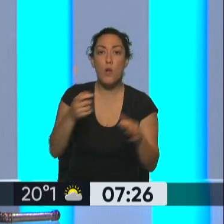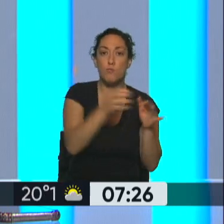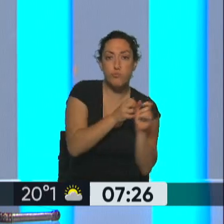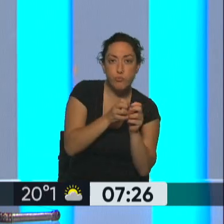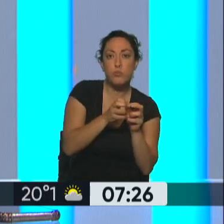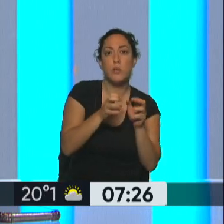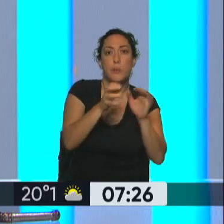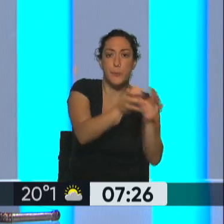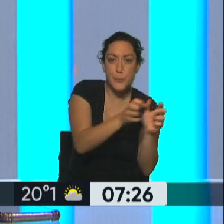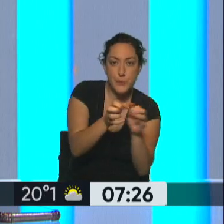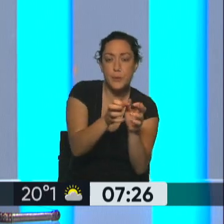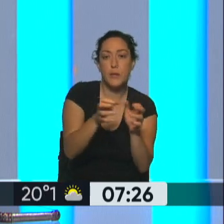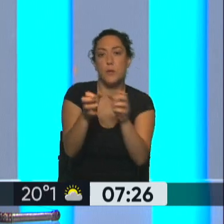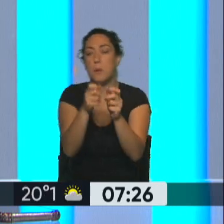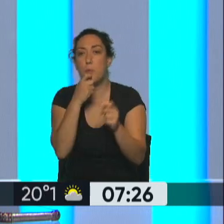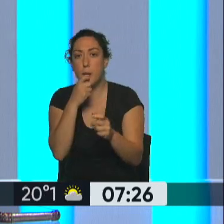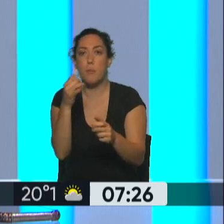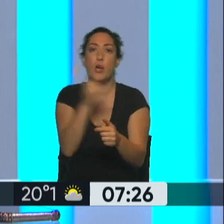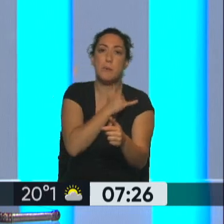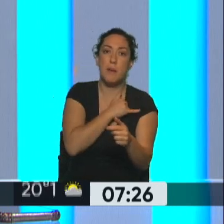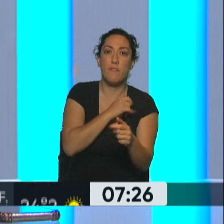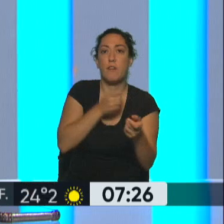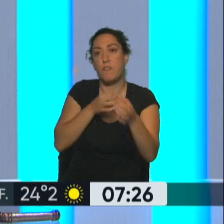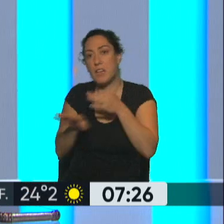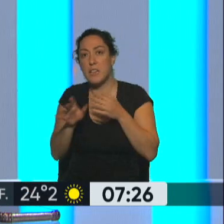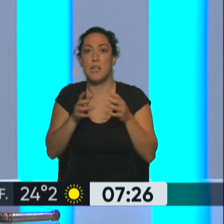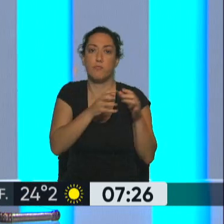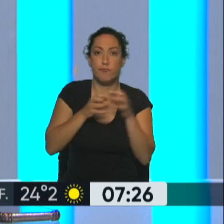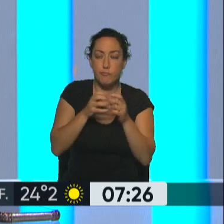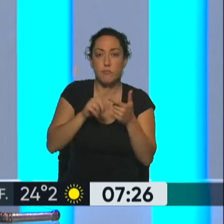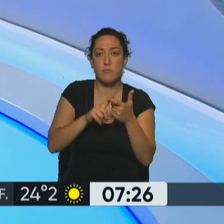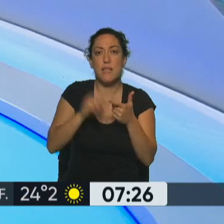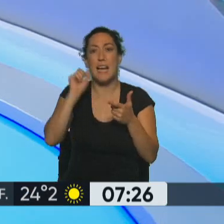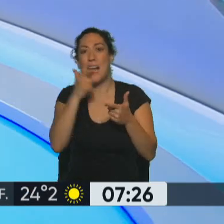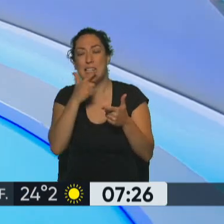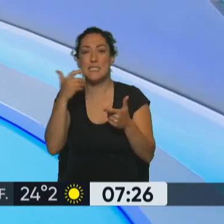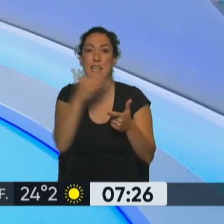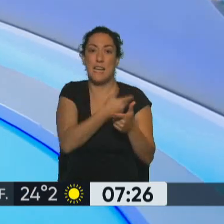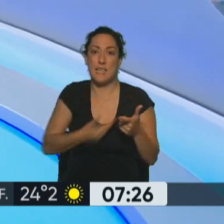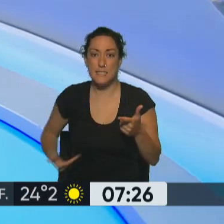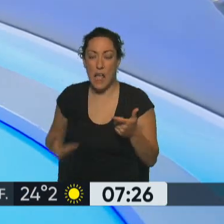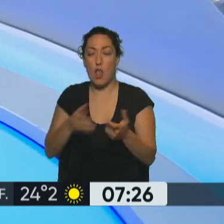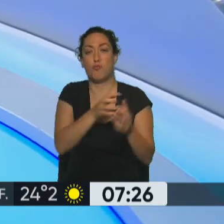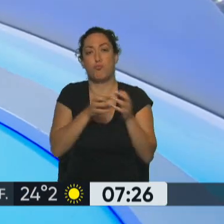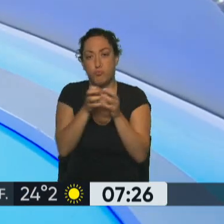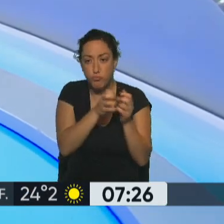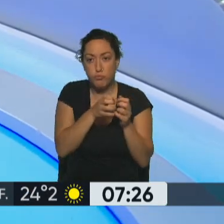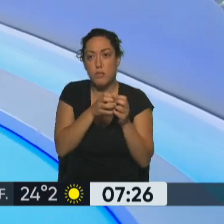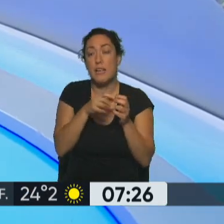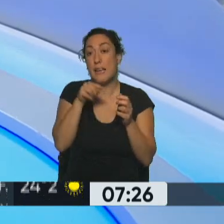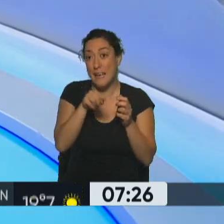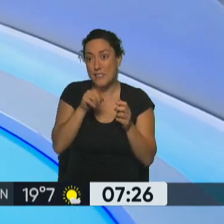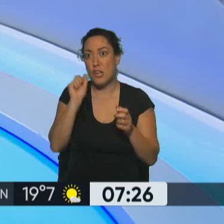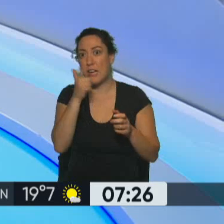en el Congreso sobre la privatización de YPF, sobre la privatización de gas del Estado, que después esa discusión de gas del